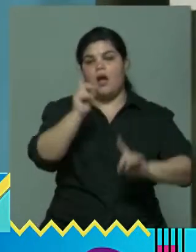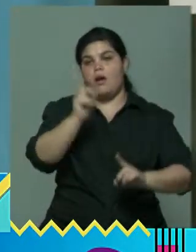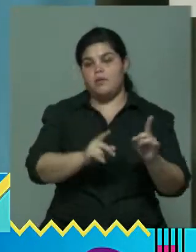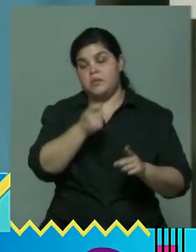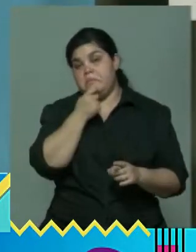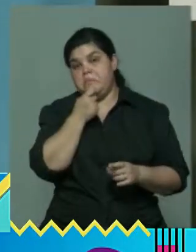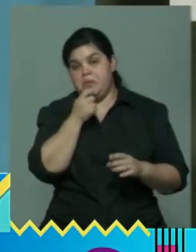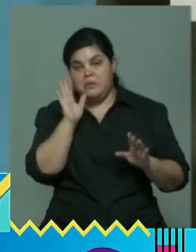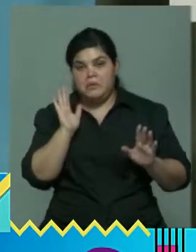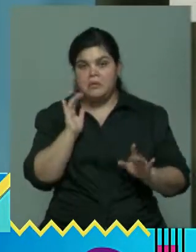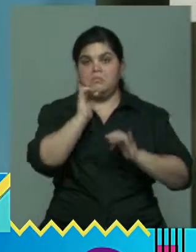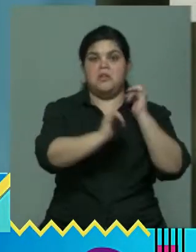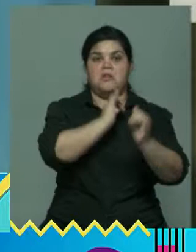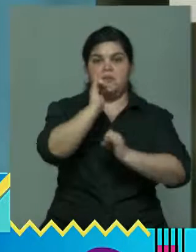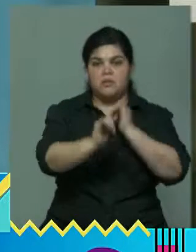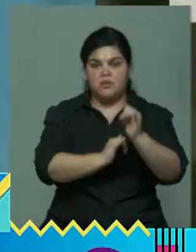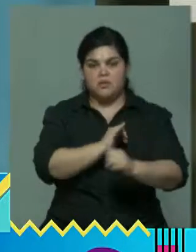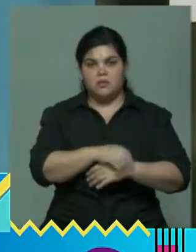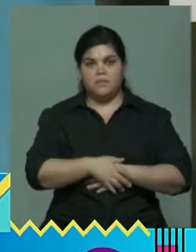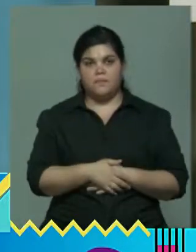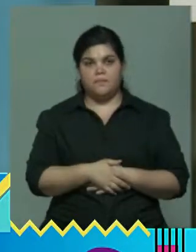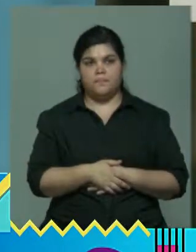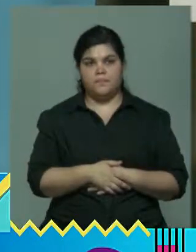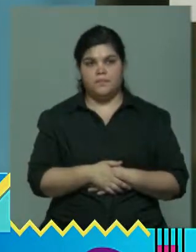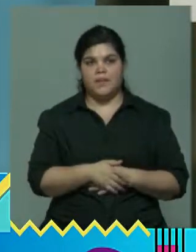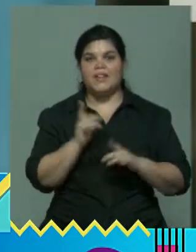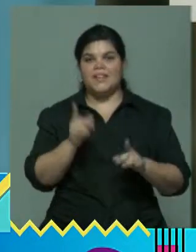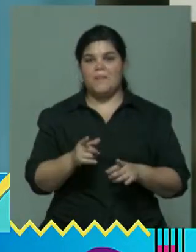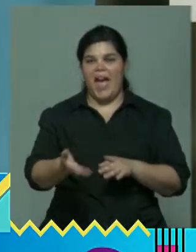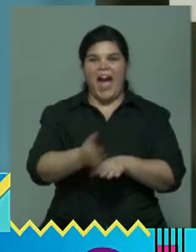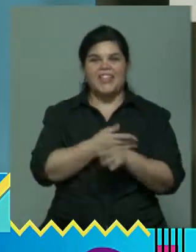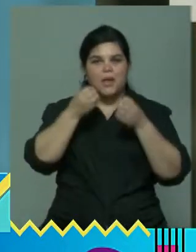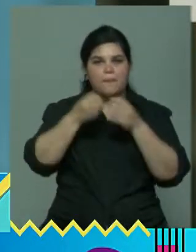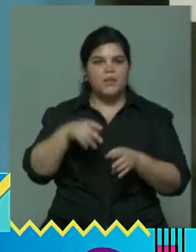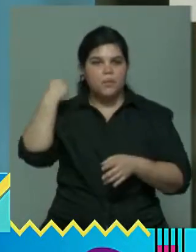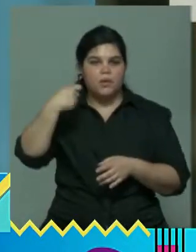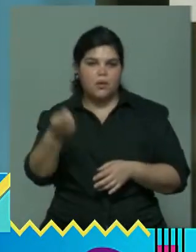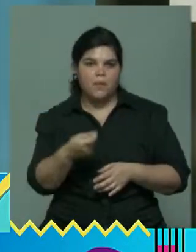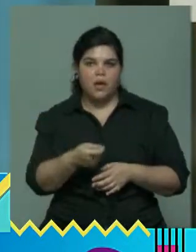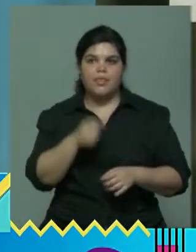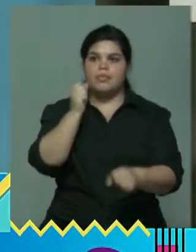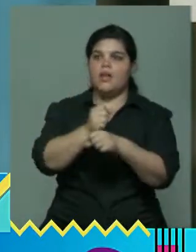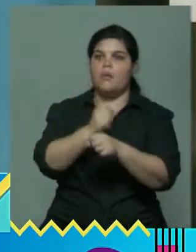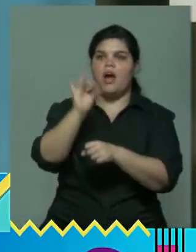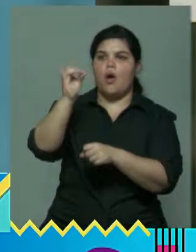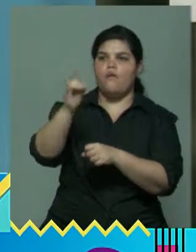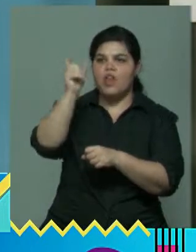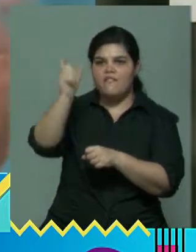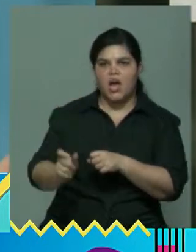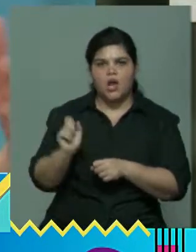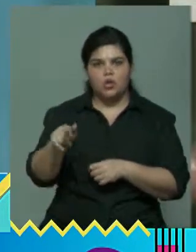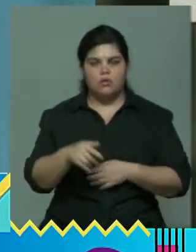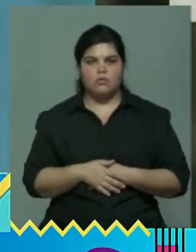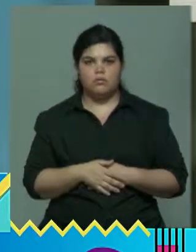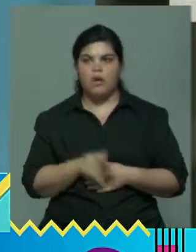cuando muchas veces hablamos de, lo decíamos fuera de aire también, ¿no? Trabaja como un boliviano? Bueno, es la vida que eligió,